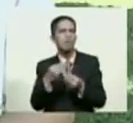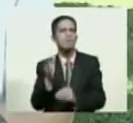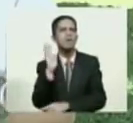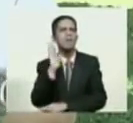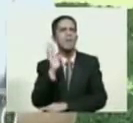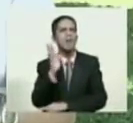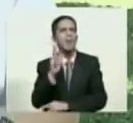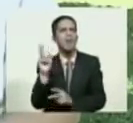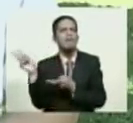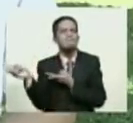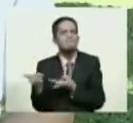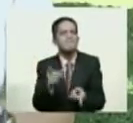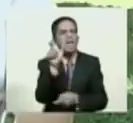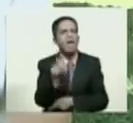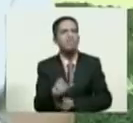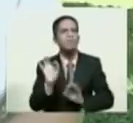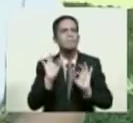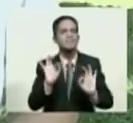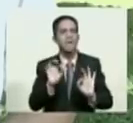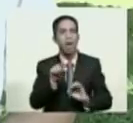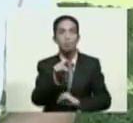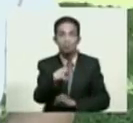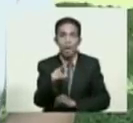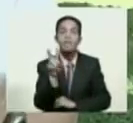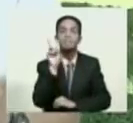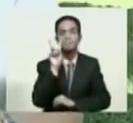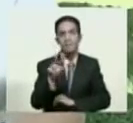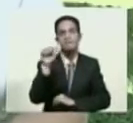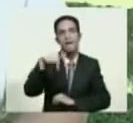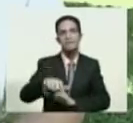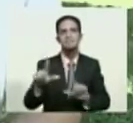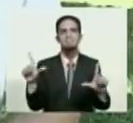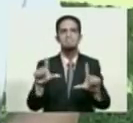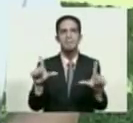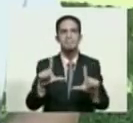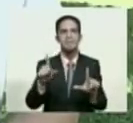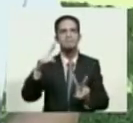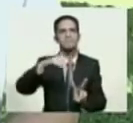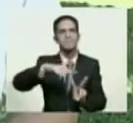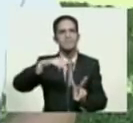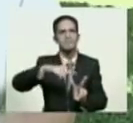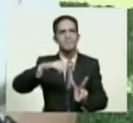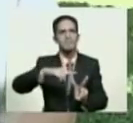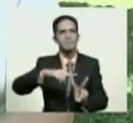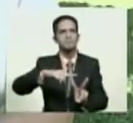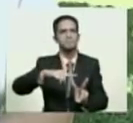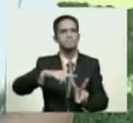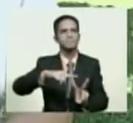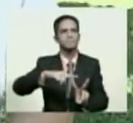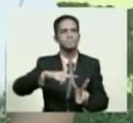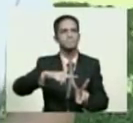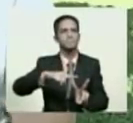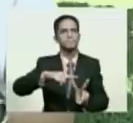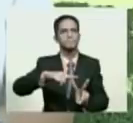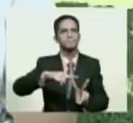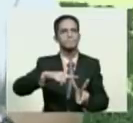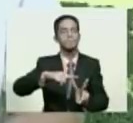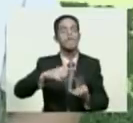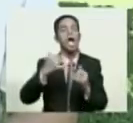invitados especiales que estarán ustedes viendo a través de las pantallas de Venezolana de Televisión. Nosotros por